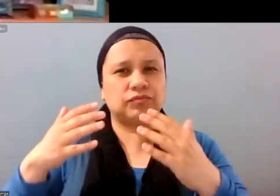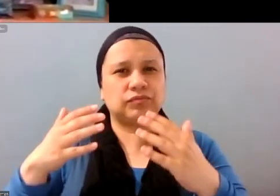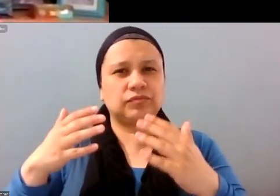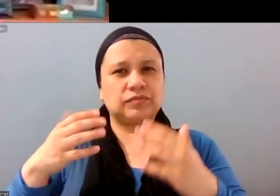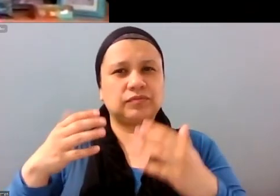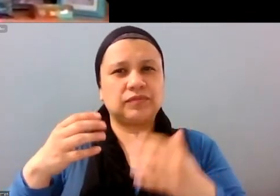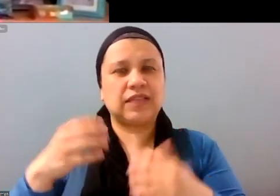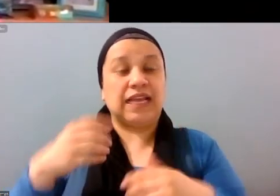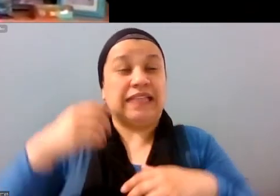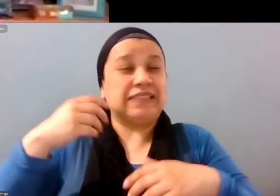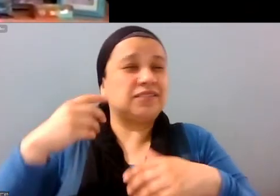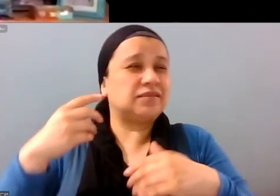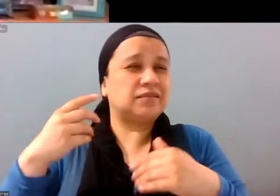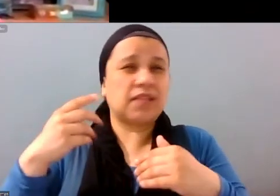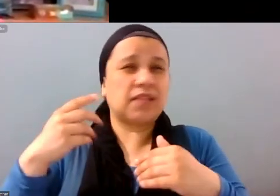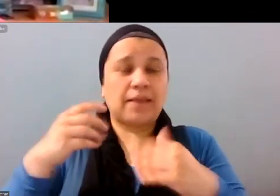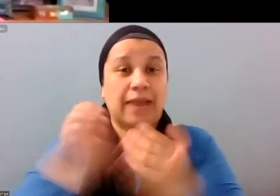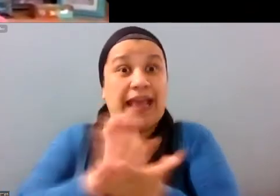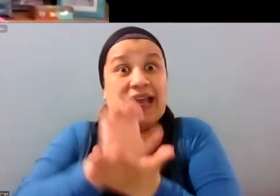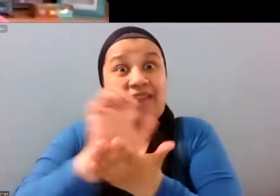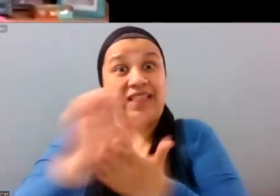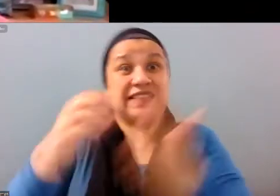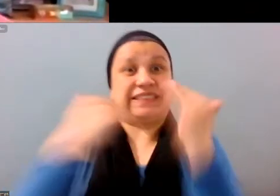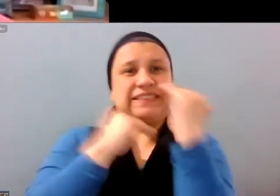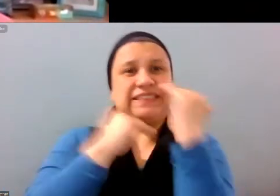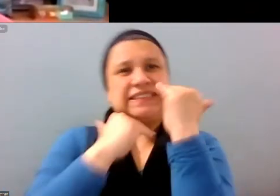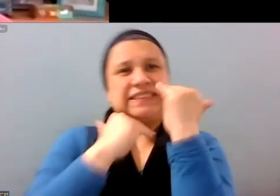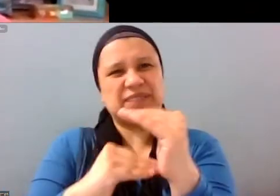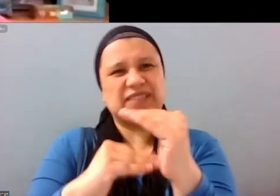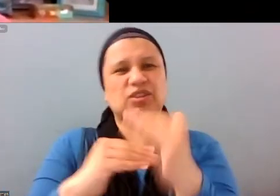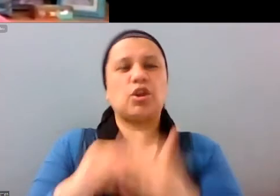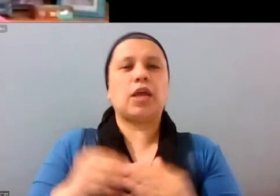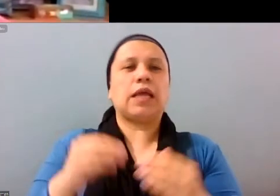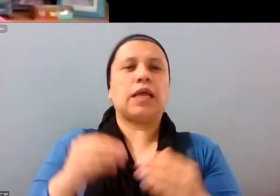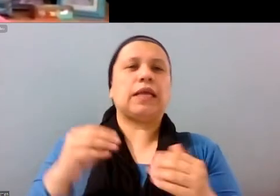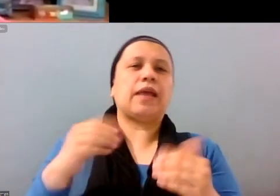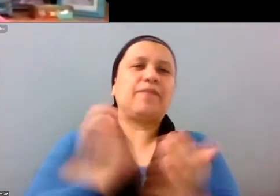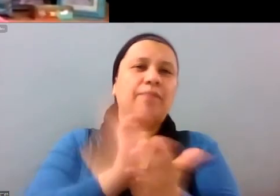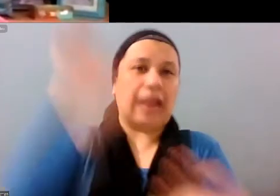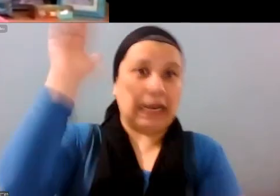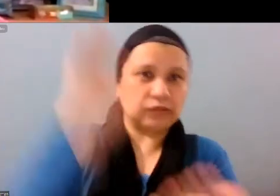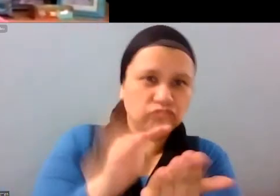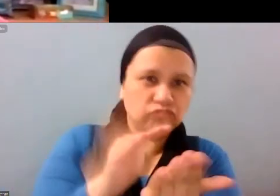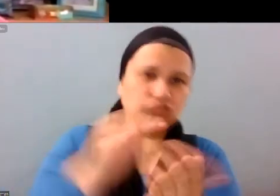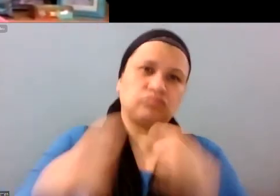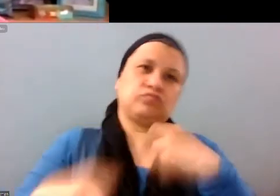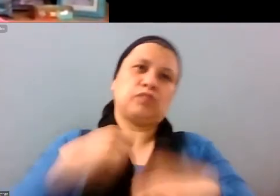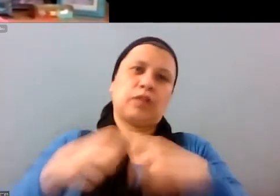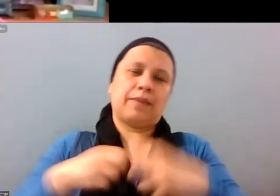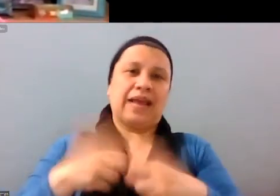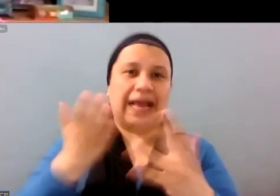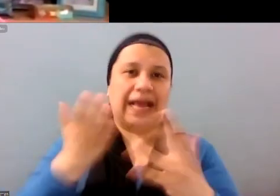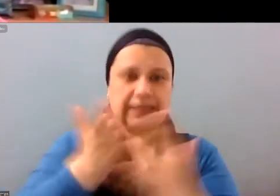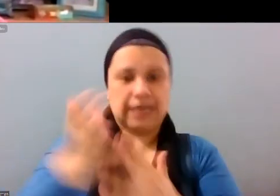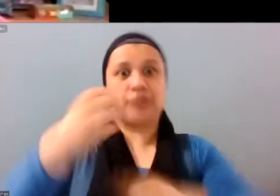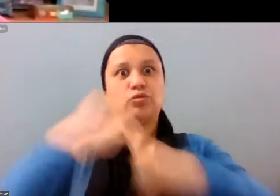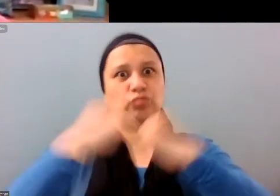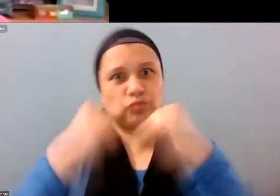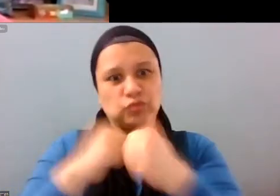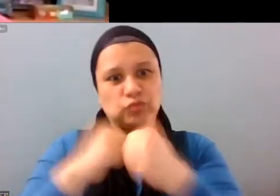tantas limitaciones sin tantas dificultades no solamente en el acceso en la infraestructura sino también en las